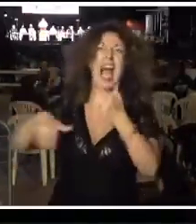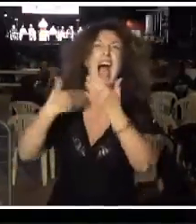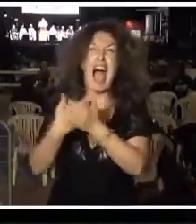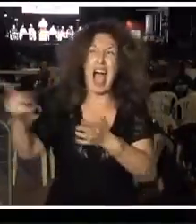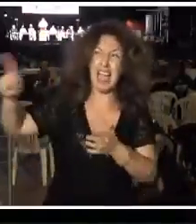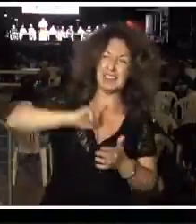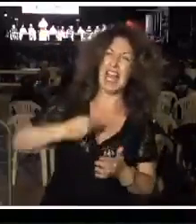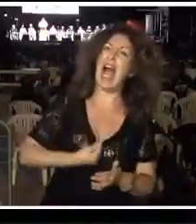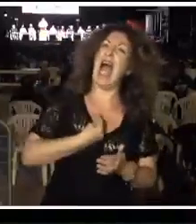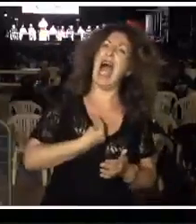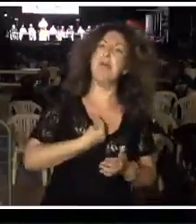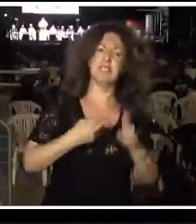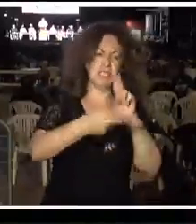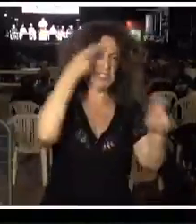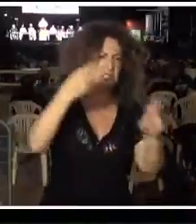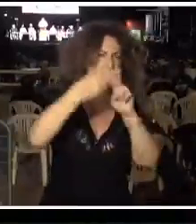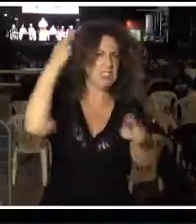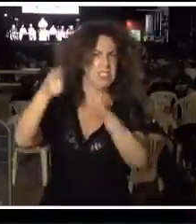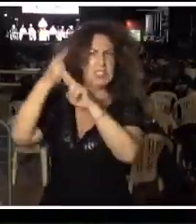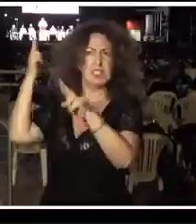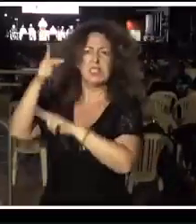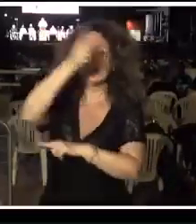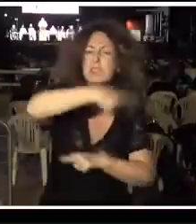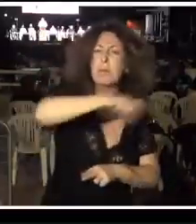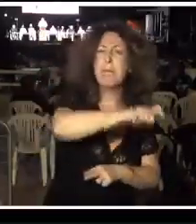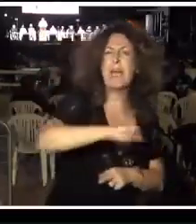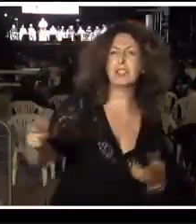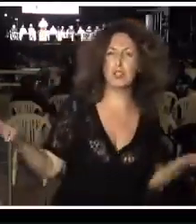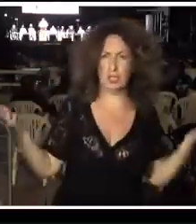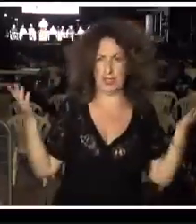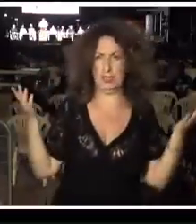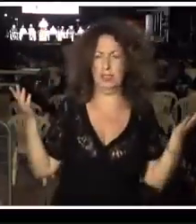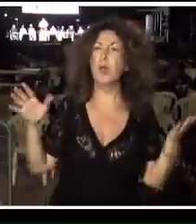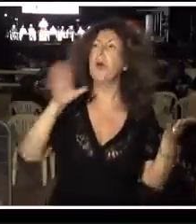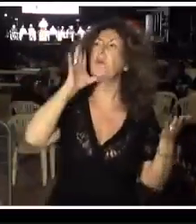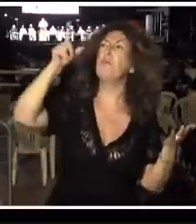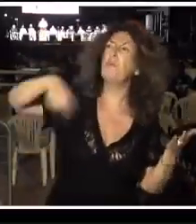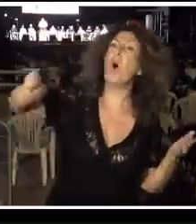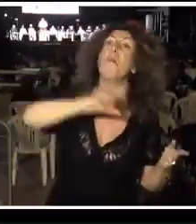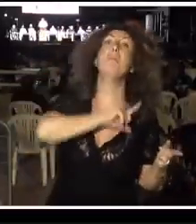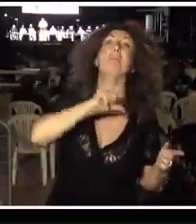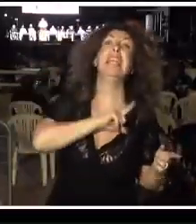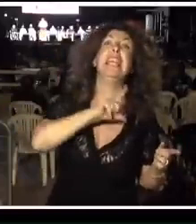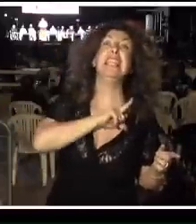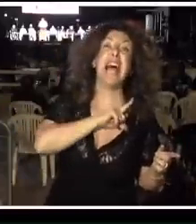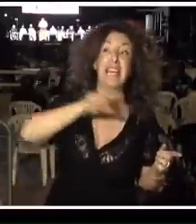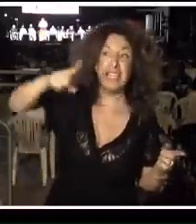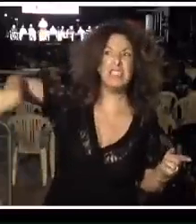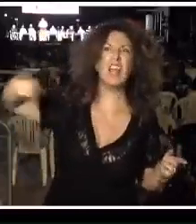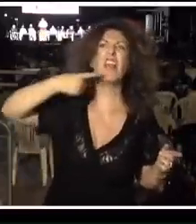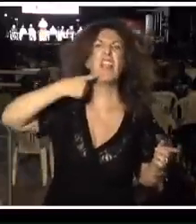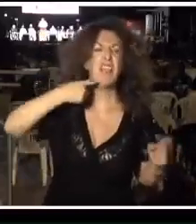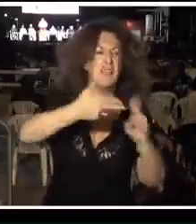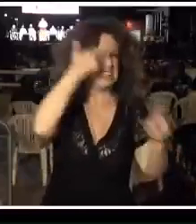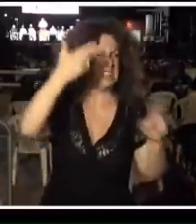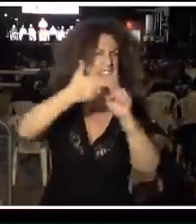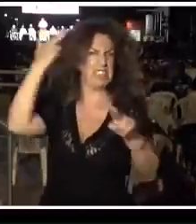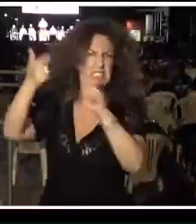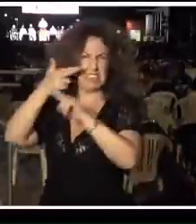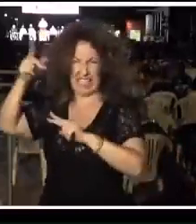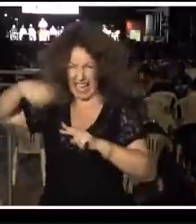amenaza de fusilamiento a millones de españoles proferidas por militares en retiro indignos de